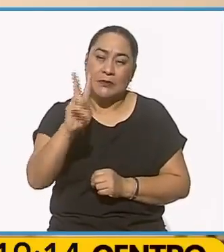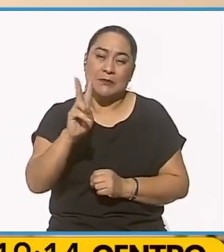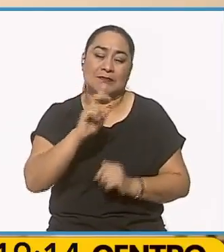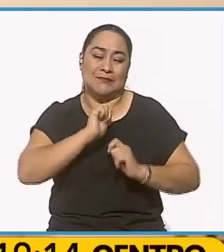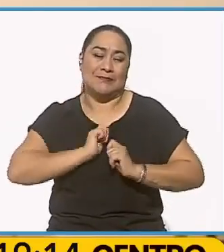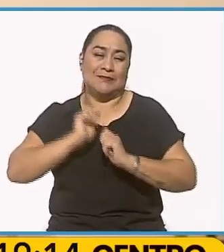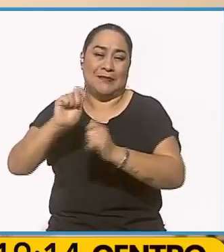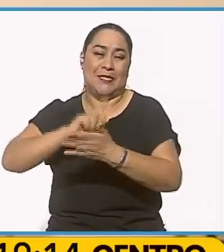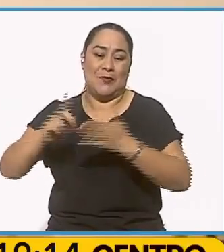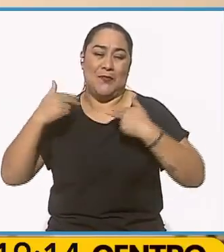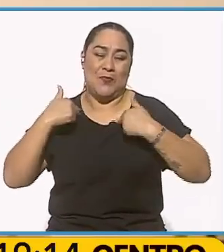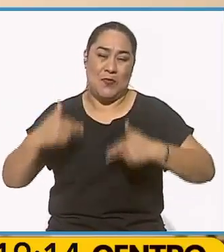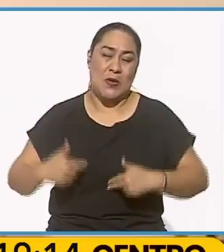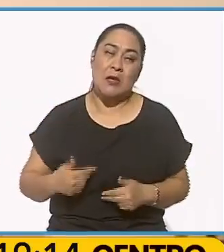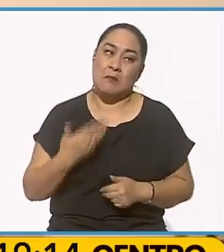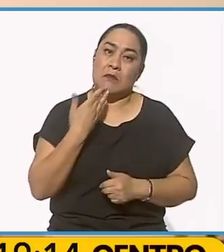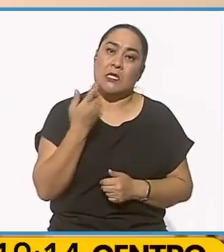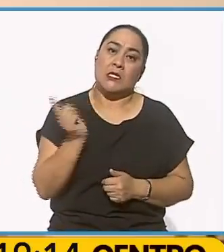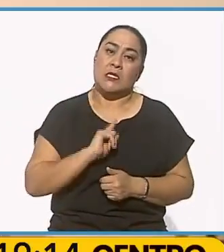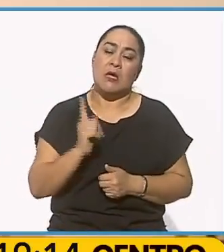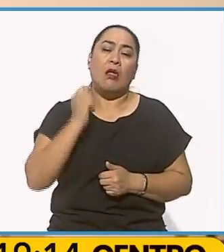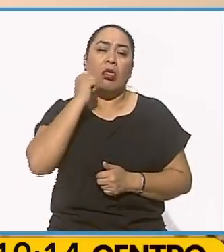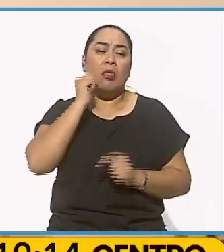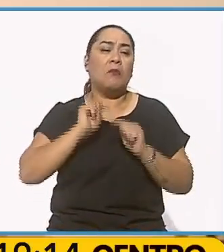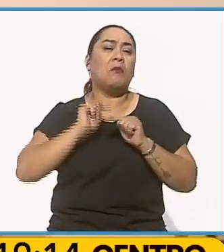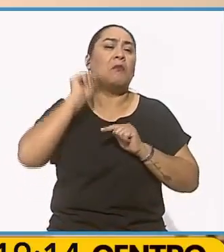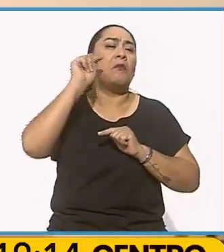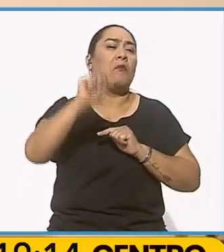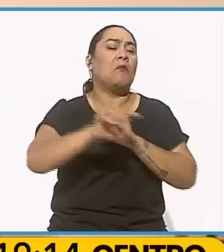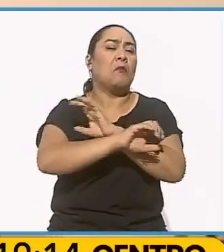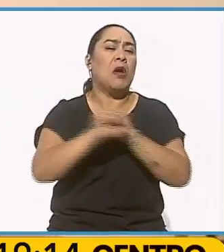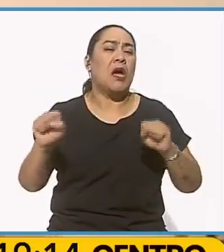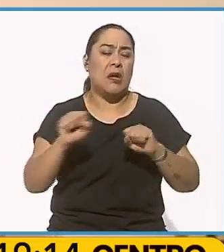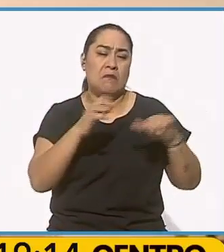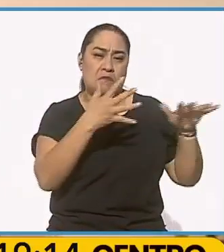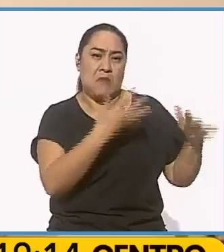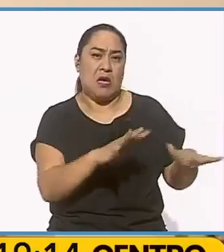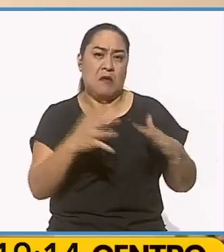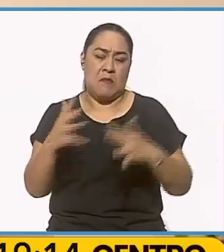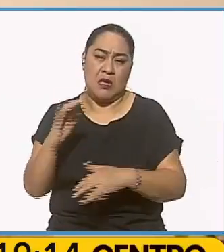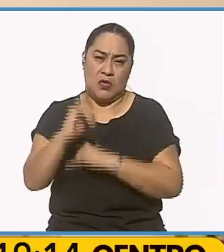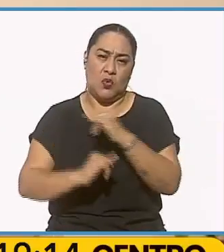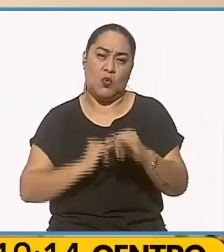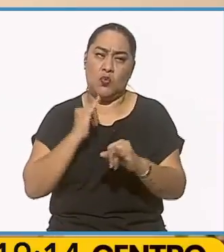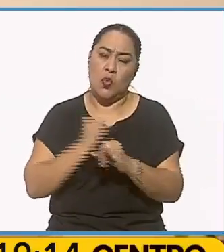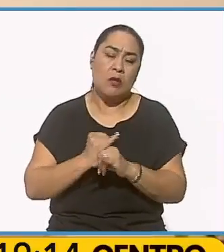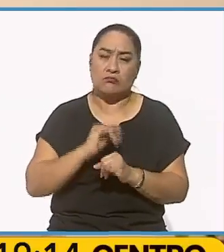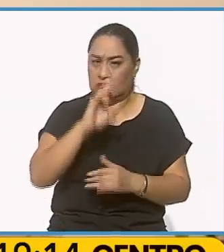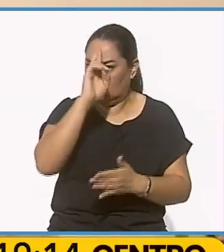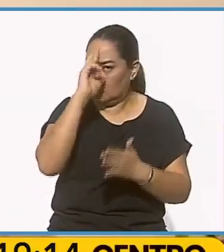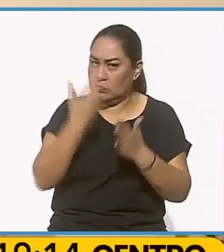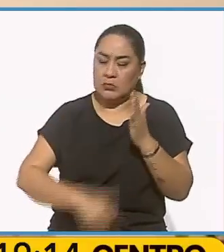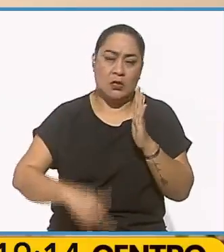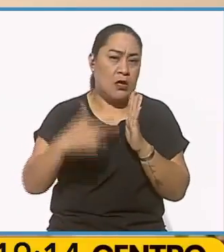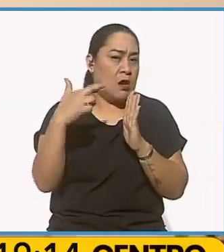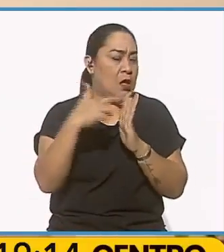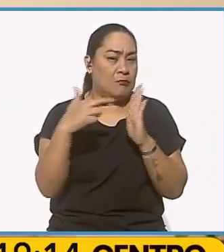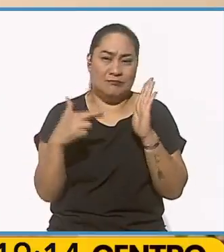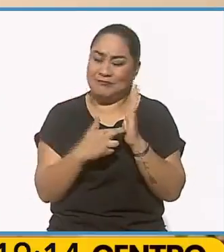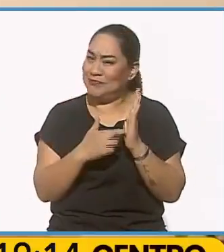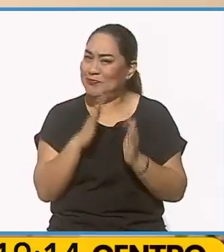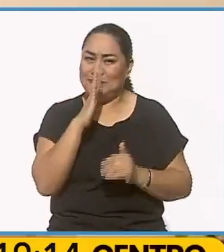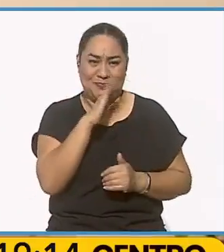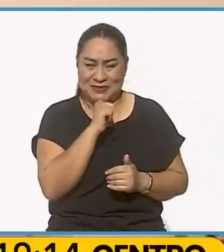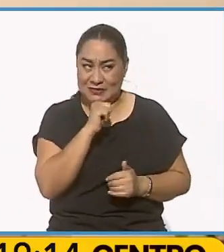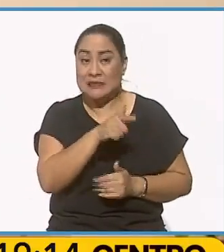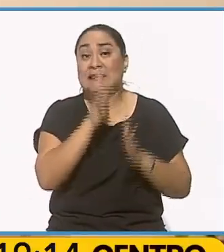Comisionado de Derechos Humanos estos ataques en mar abierto en el Mar Caribe que constituyen en toda la regla asesinatos extrajudiciales. Ujú. No